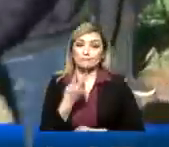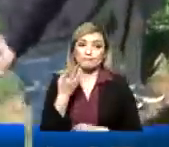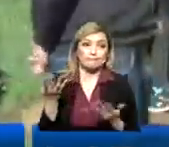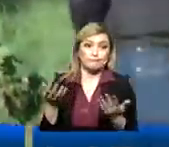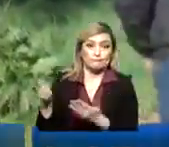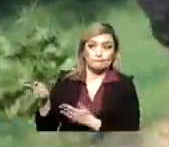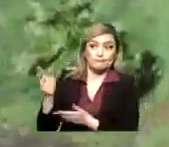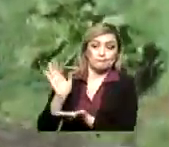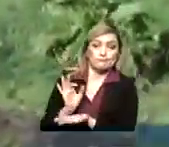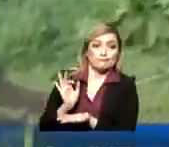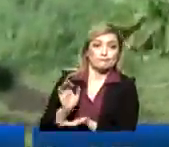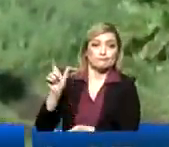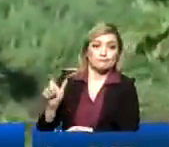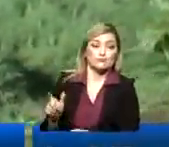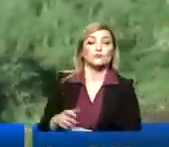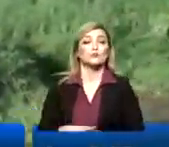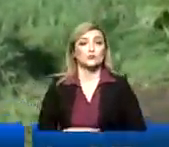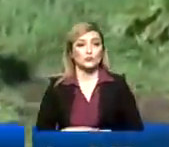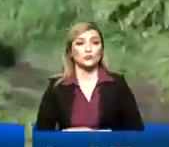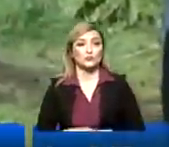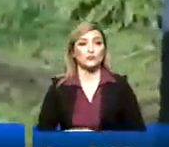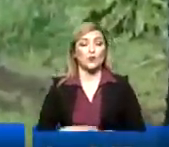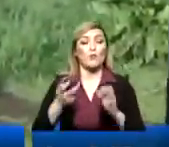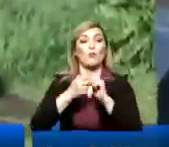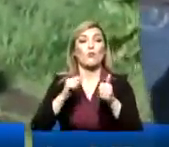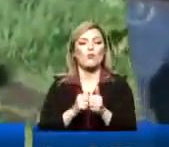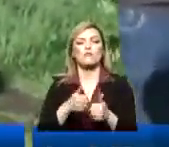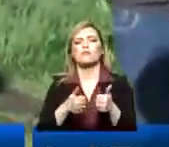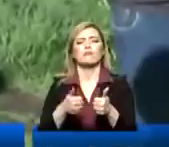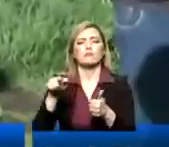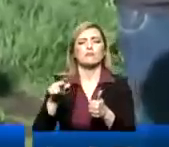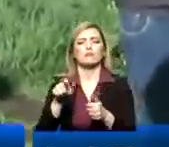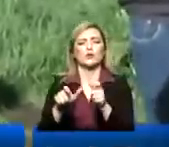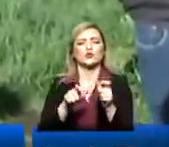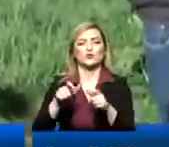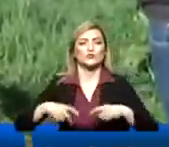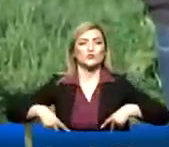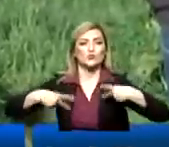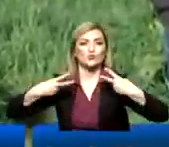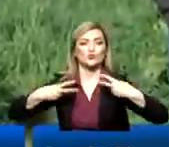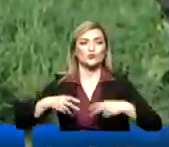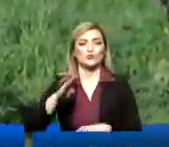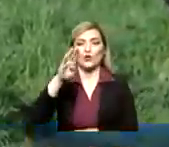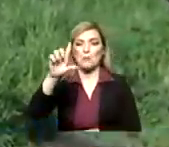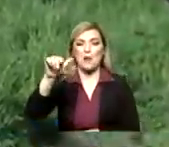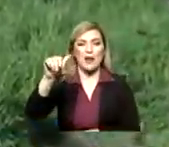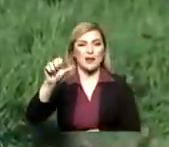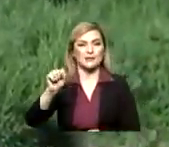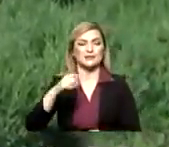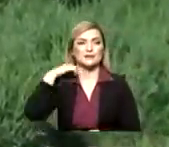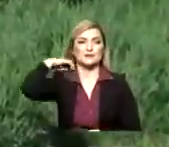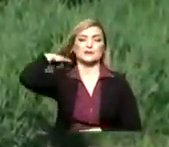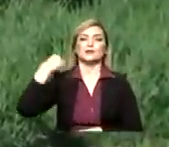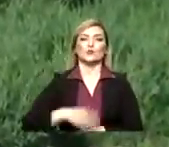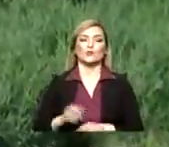Marisabel, compañeras, amigos, televidentes, cuáles son los problemas que tienen los moradores de aquí de San Blas. Imagínense tener que